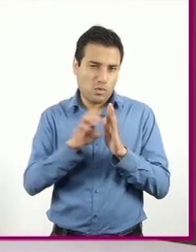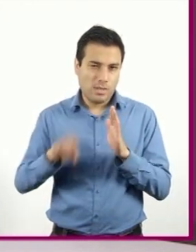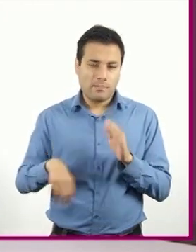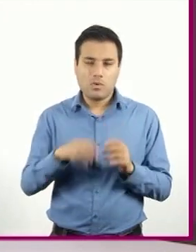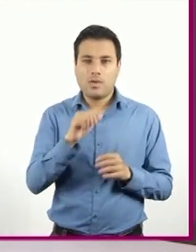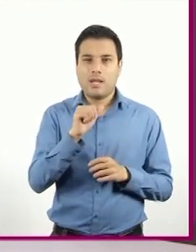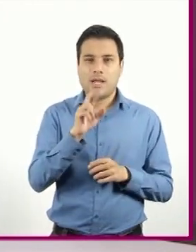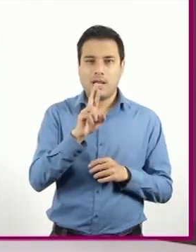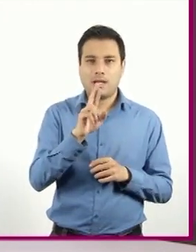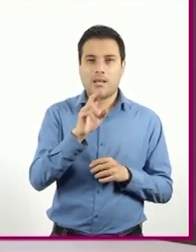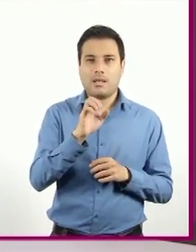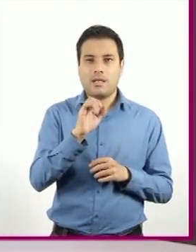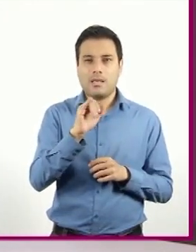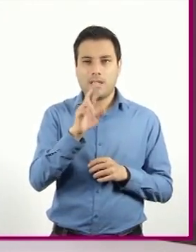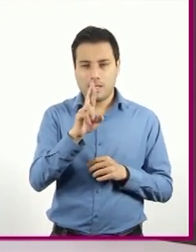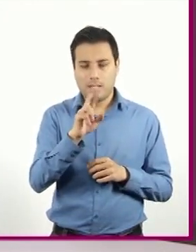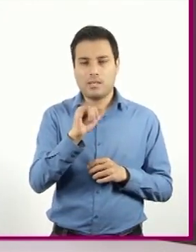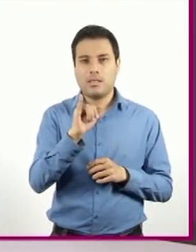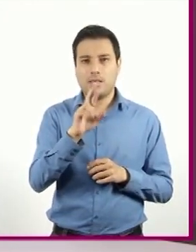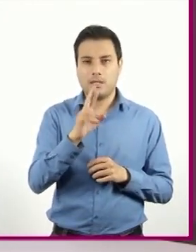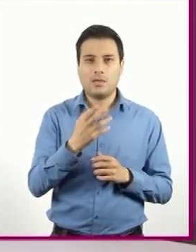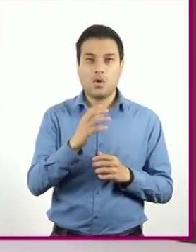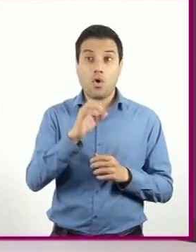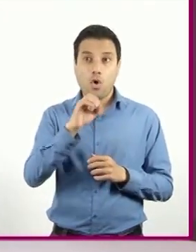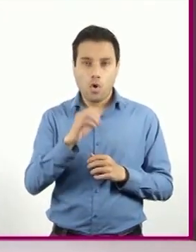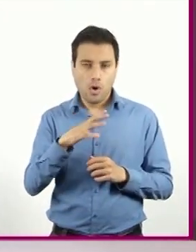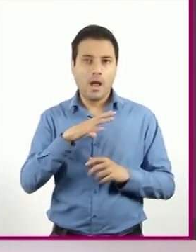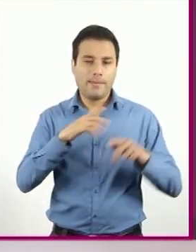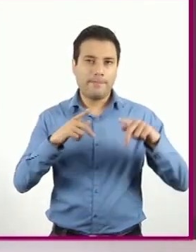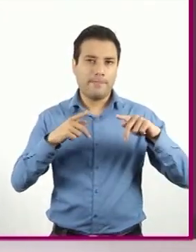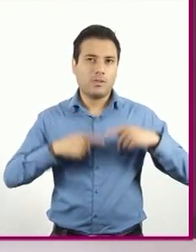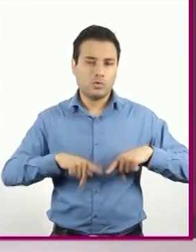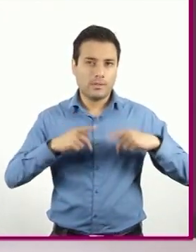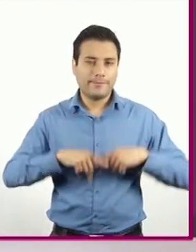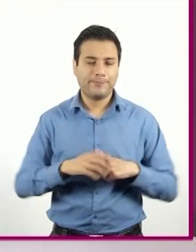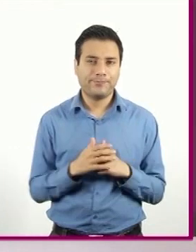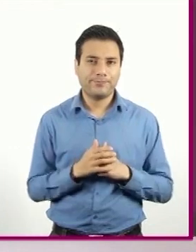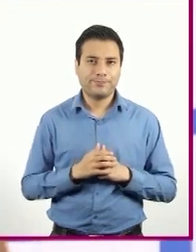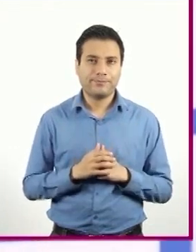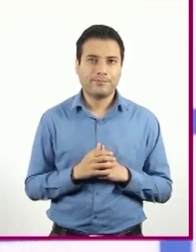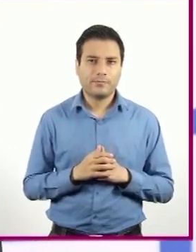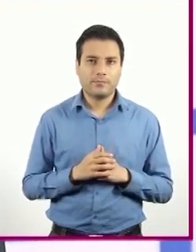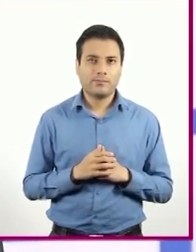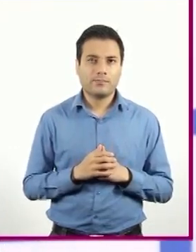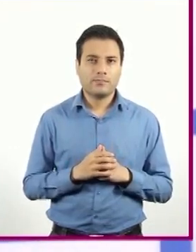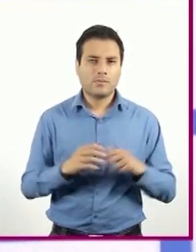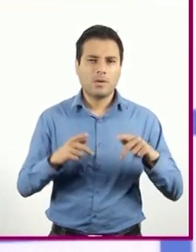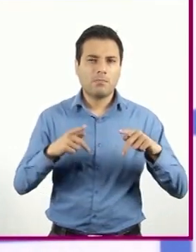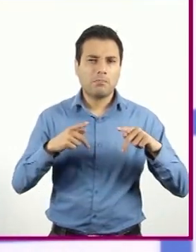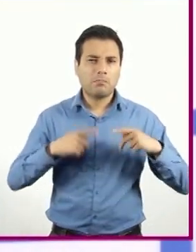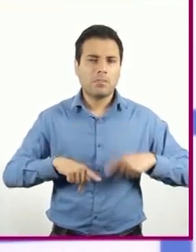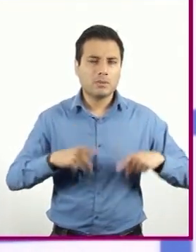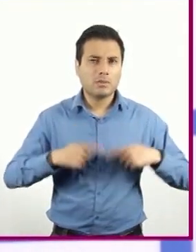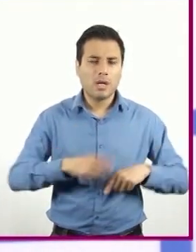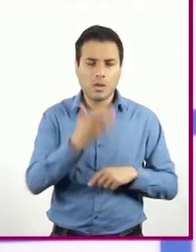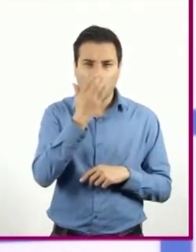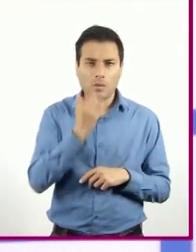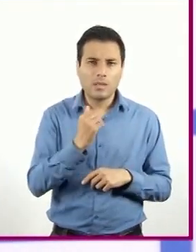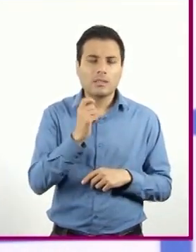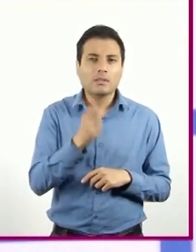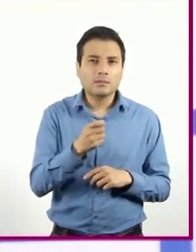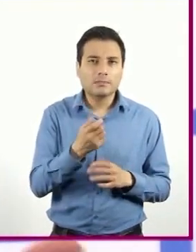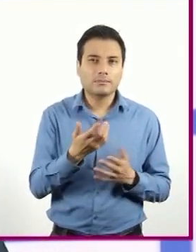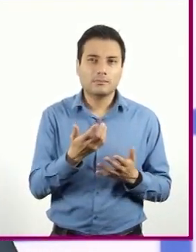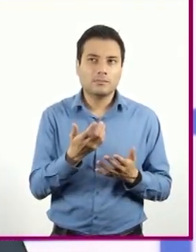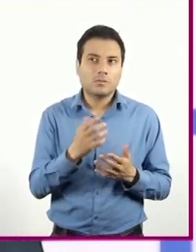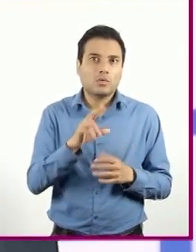impersonal. Impersonal se refiere a que no tiene sujeto. En los formularios, el infinitivo